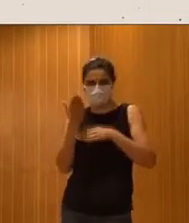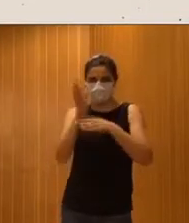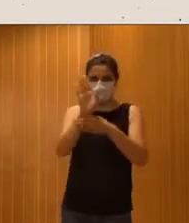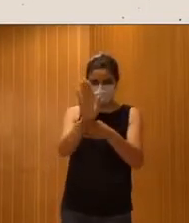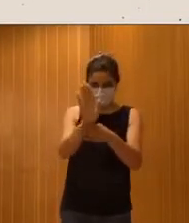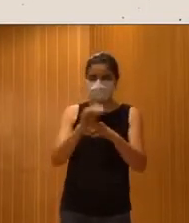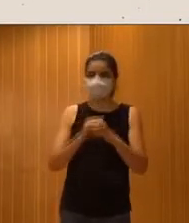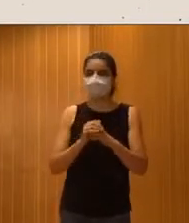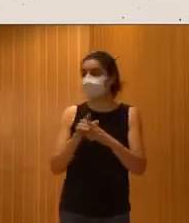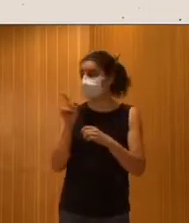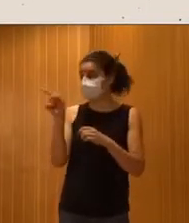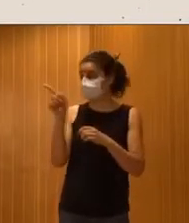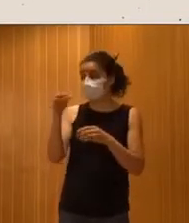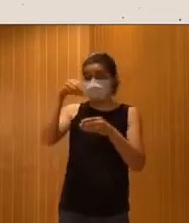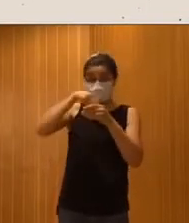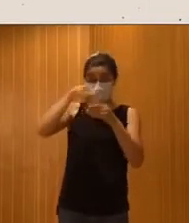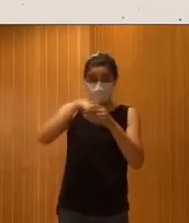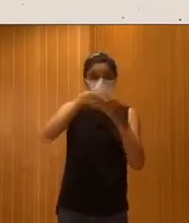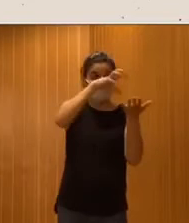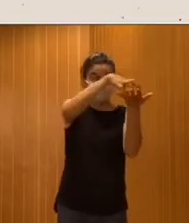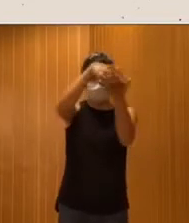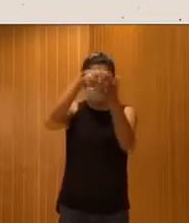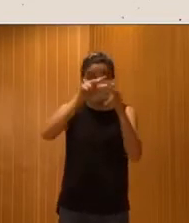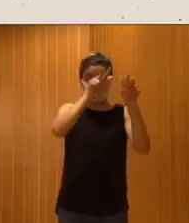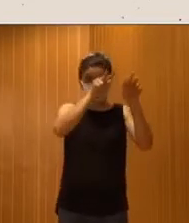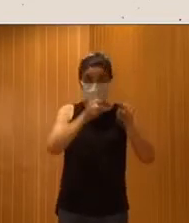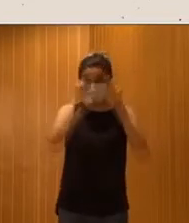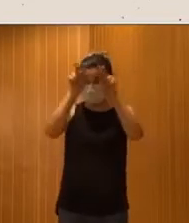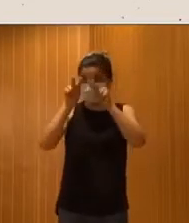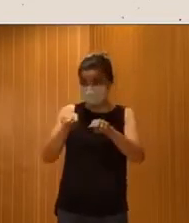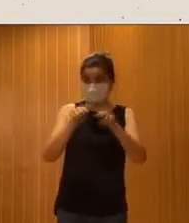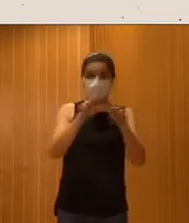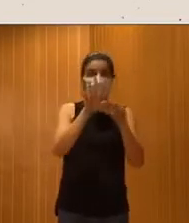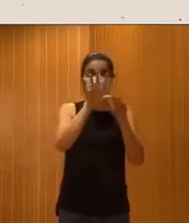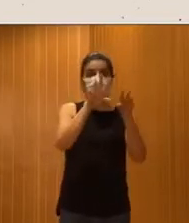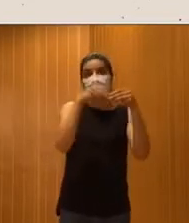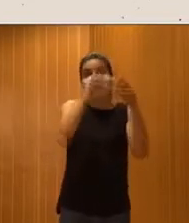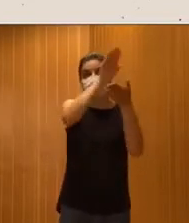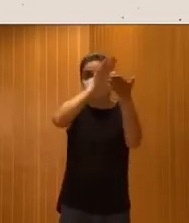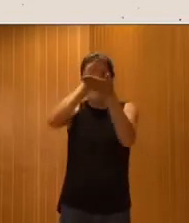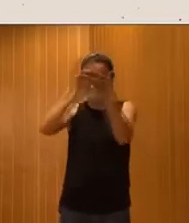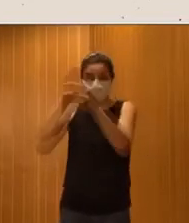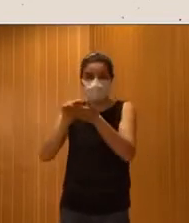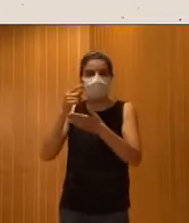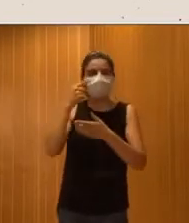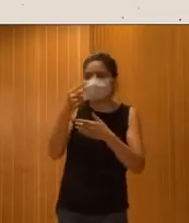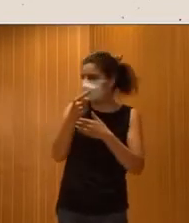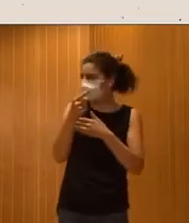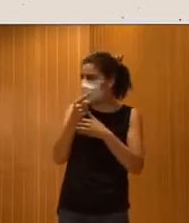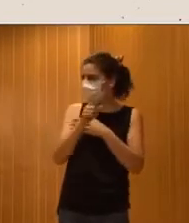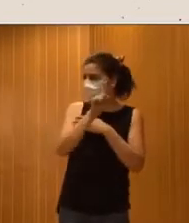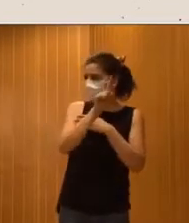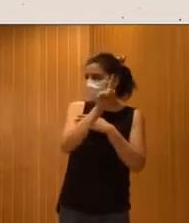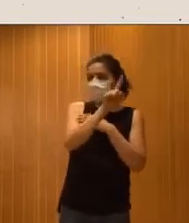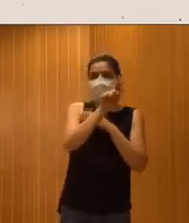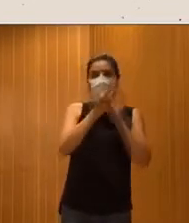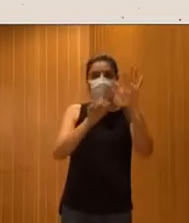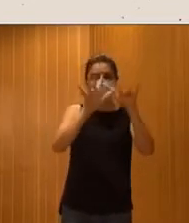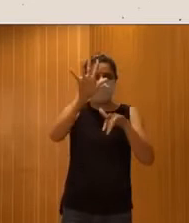el que se cogieron un montón de residencias, se aleatorizaron a los 165 residentes que estaban